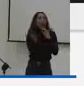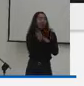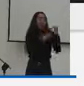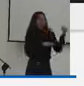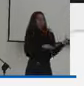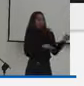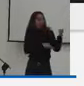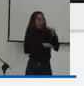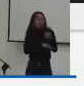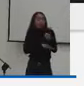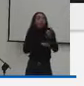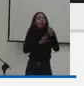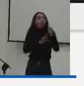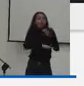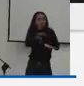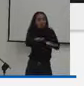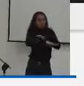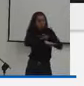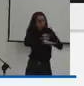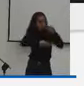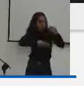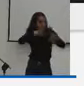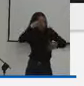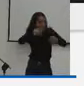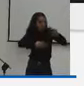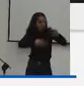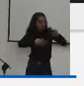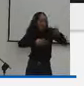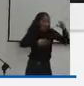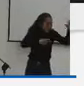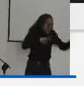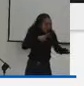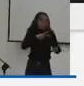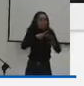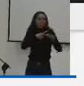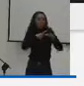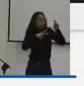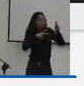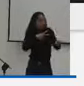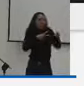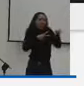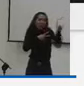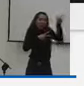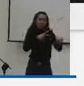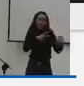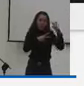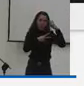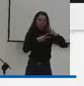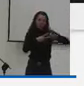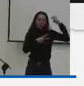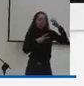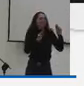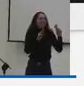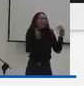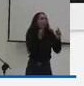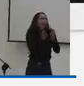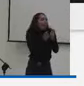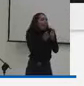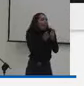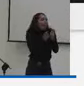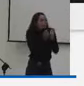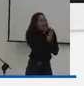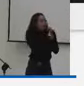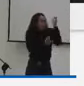de tener un órgano de control conformado por revisores fiscales quienes a su vez deben ser contadores públicos titulados en virtud del artículo